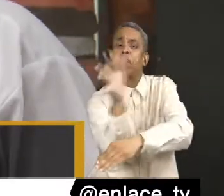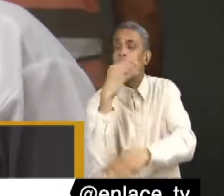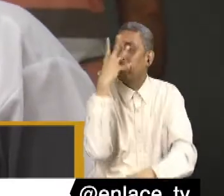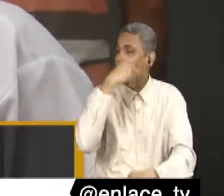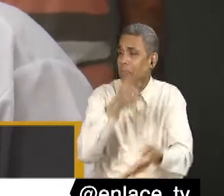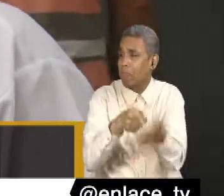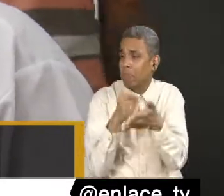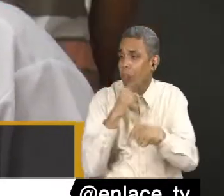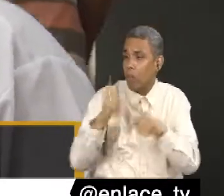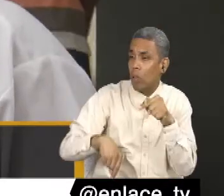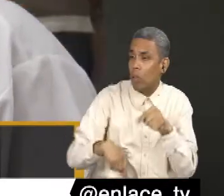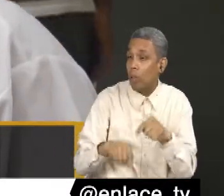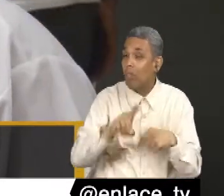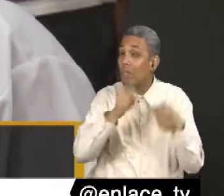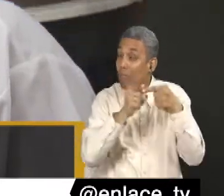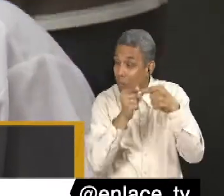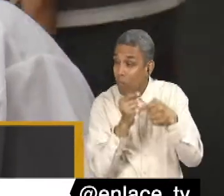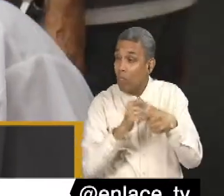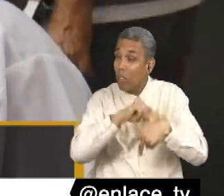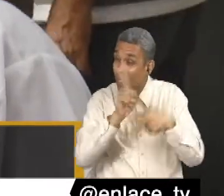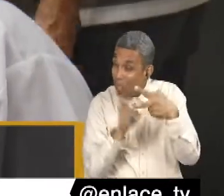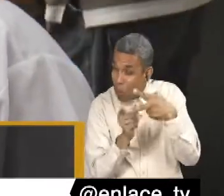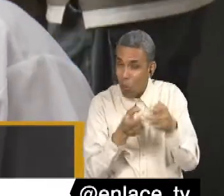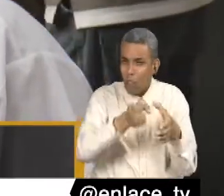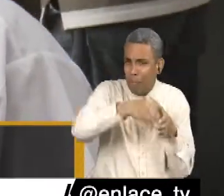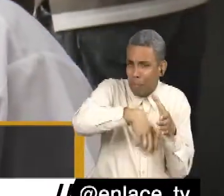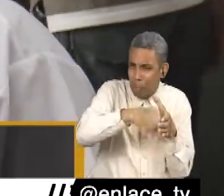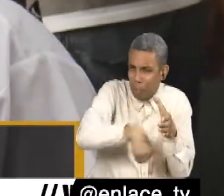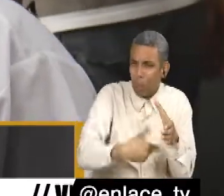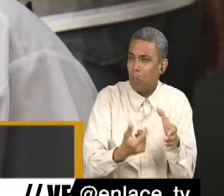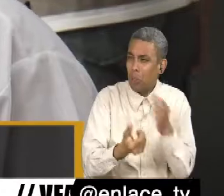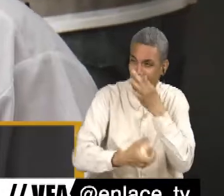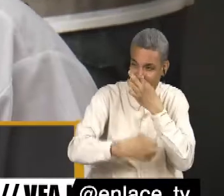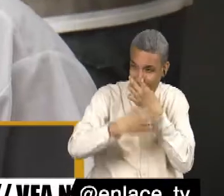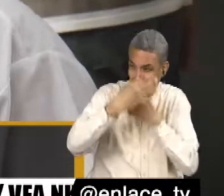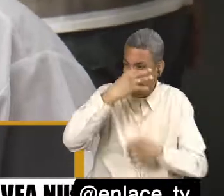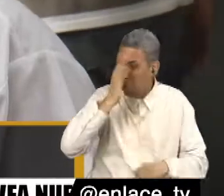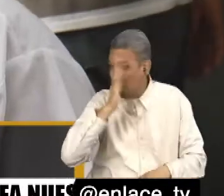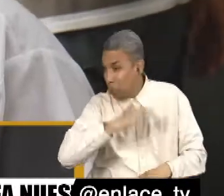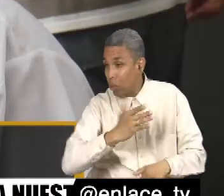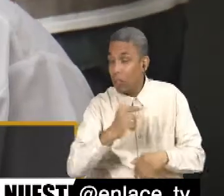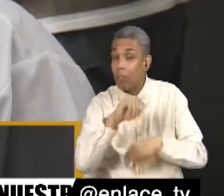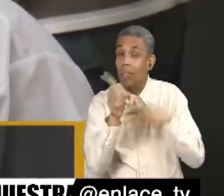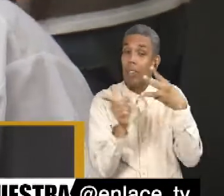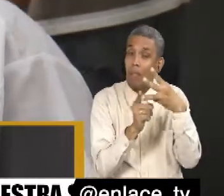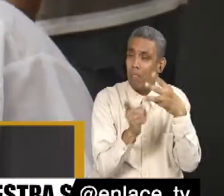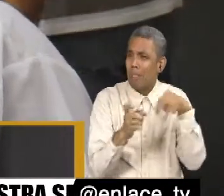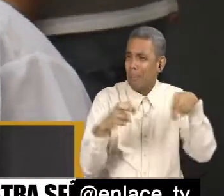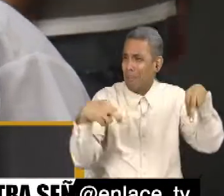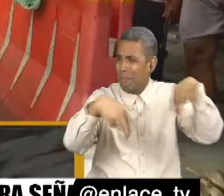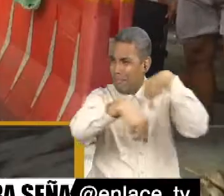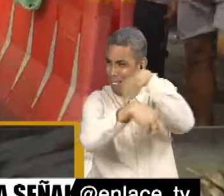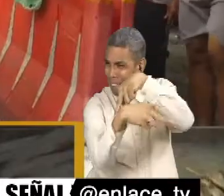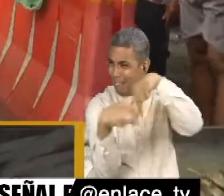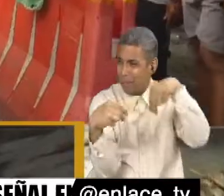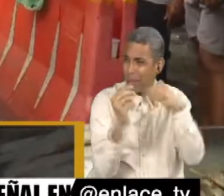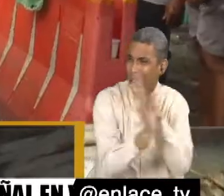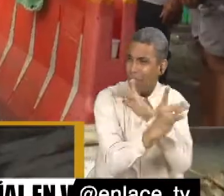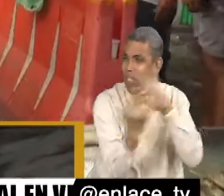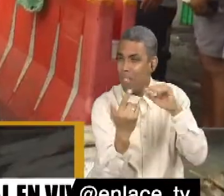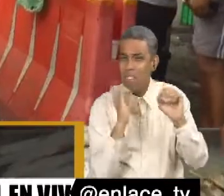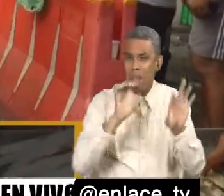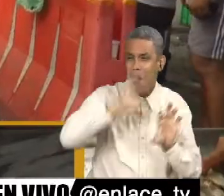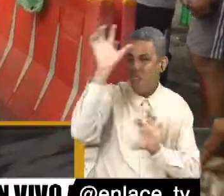del frente tenemos contaminación auditiva, o sea, es de todo, o sea, ahí se presenta de todo. Los